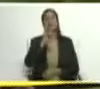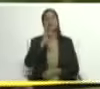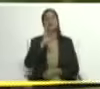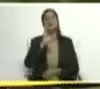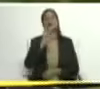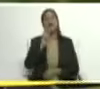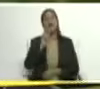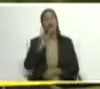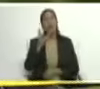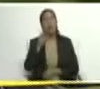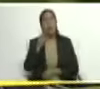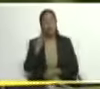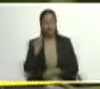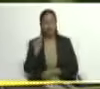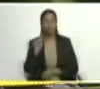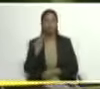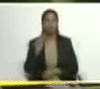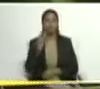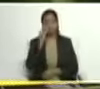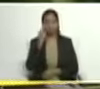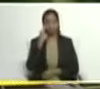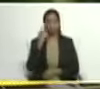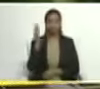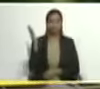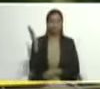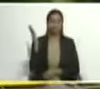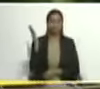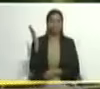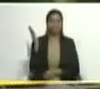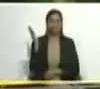Buenos recuerdos de la Cumbre de México,